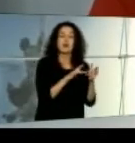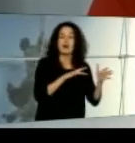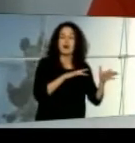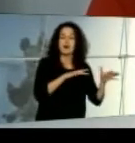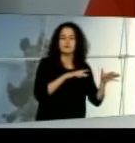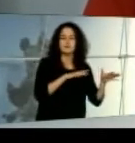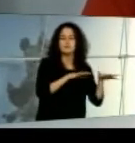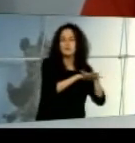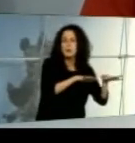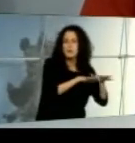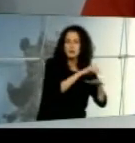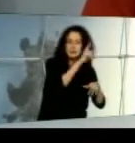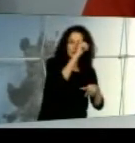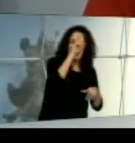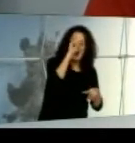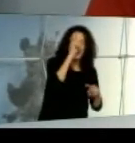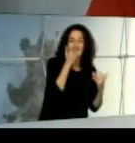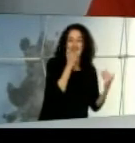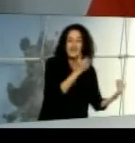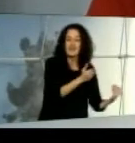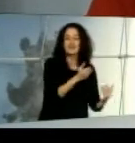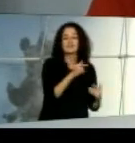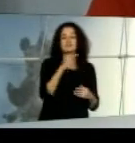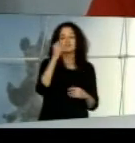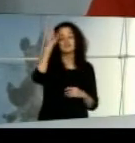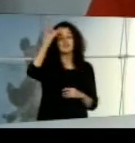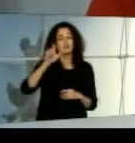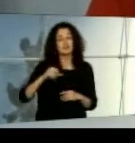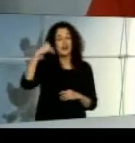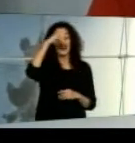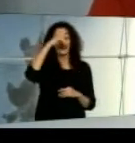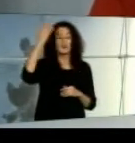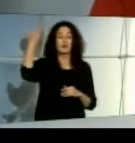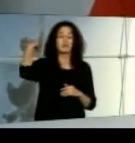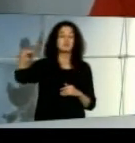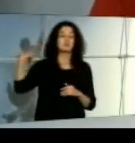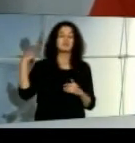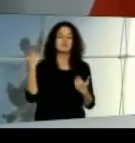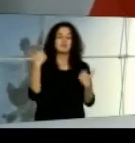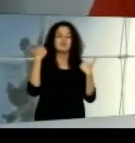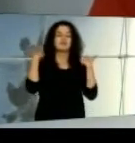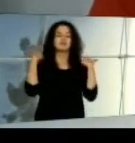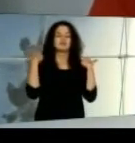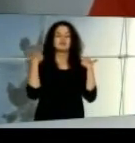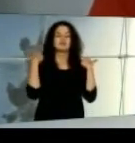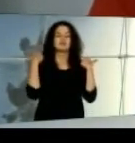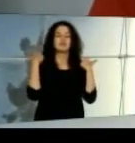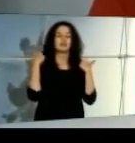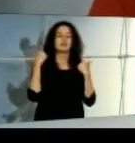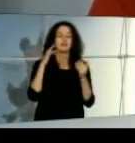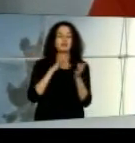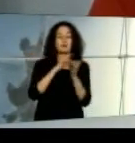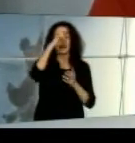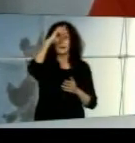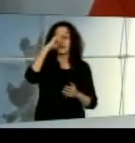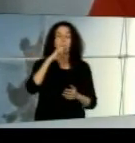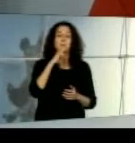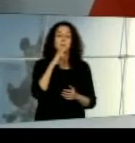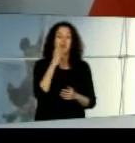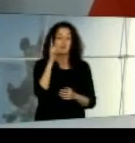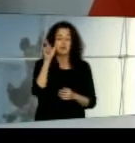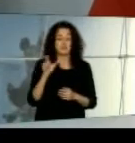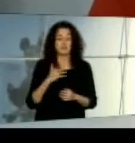esos momentos. El rector en aquellos momentos era el padre de uno de los que fue alcalde de Burgos, Manuel de la